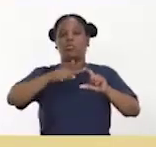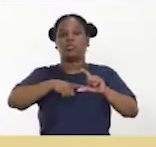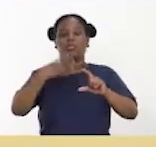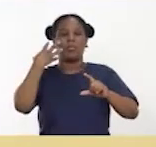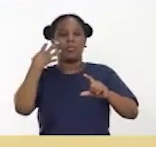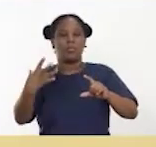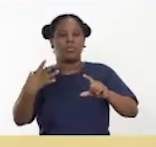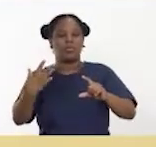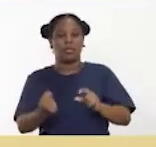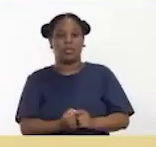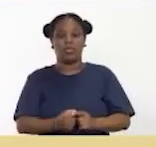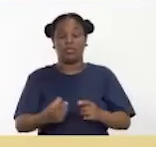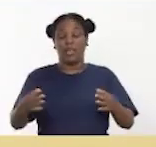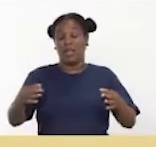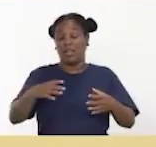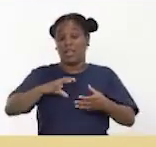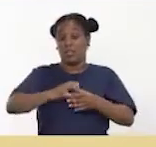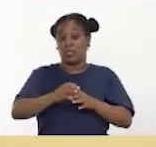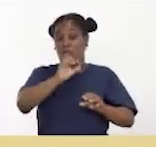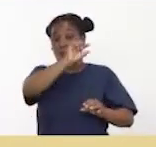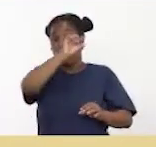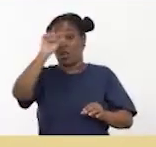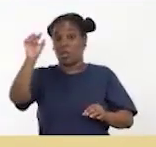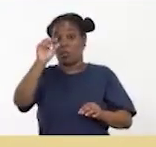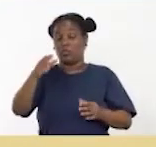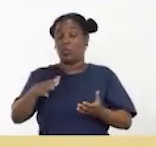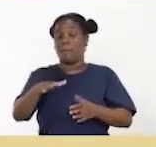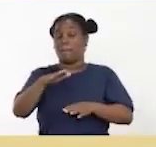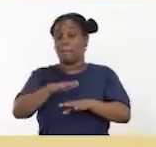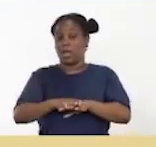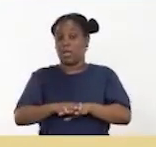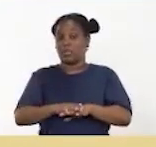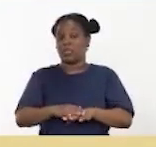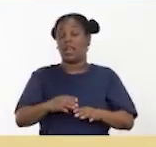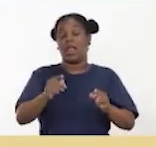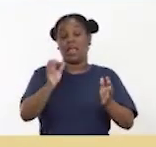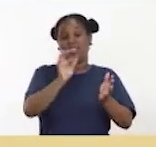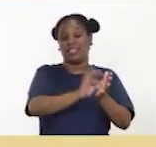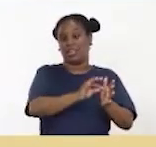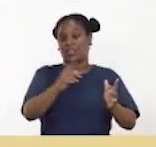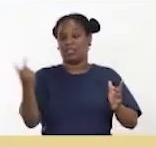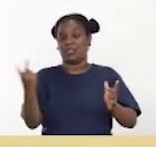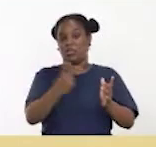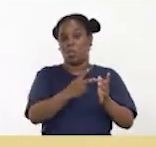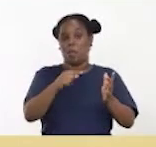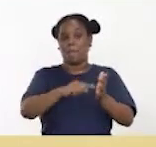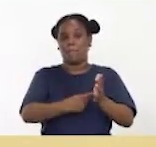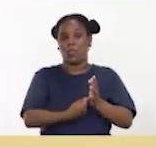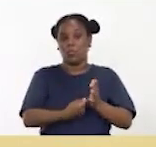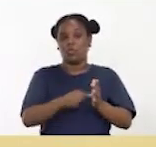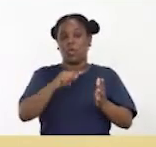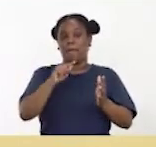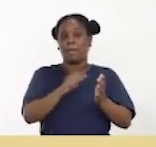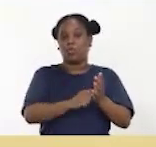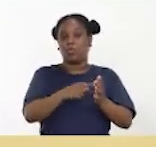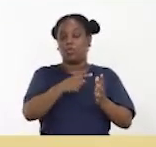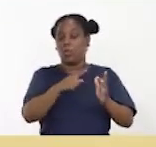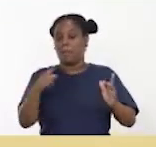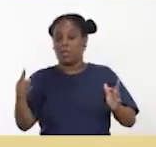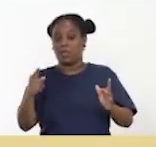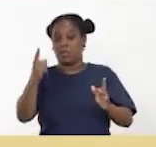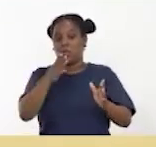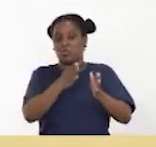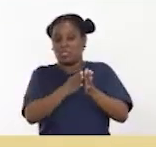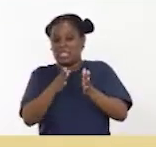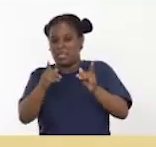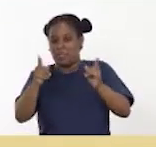fundamentales que están relacionados con las fórmulas básicas que son la distancia entre dos puntos, el punto medio de un segmento, el cálculo